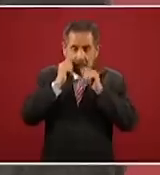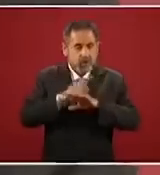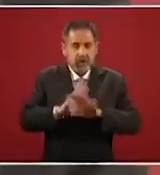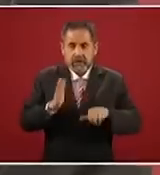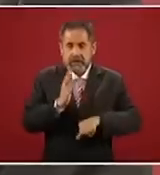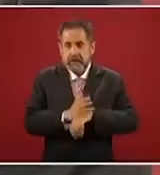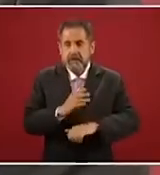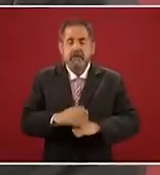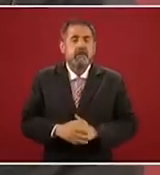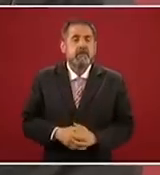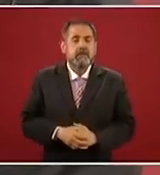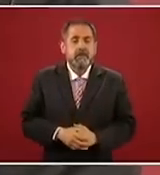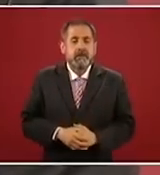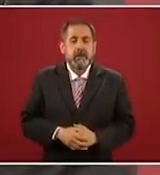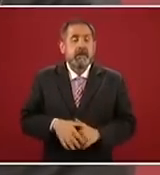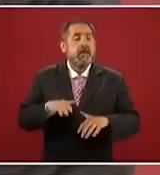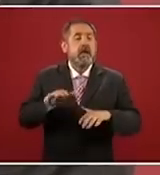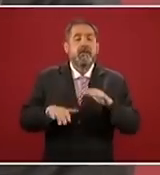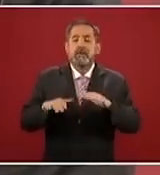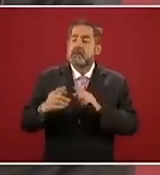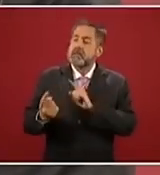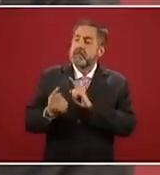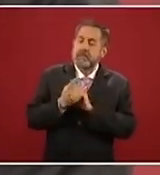A veces llegan